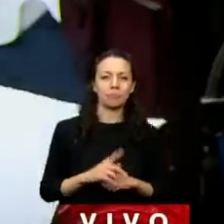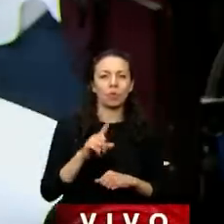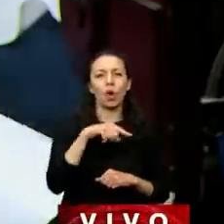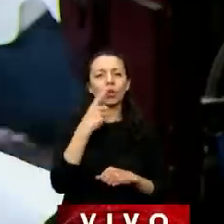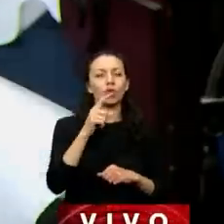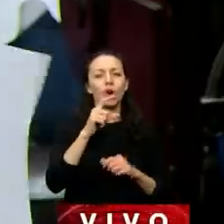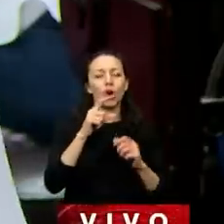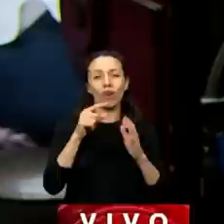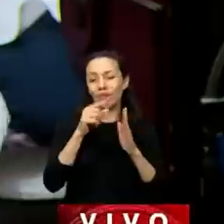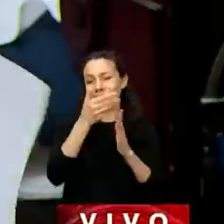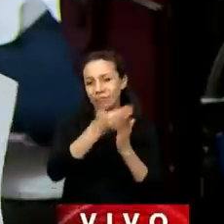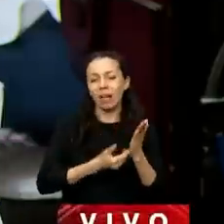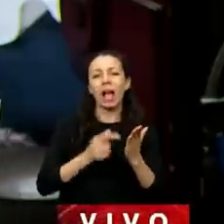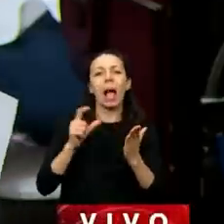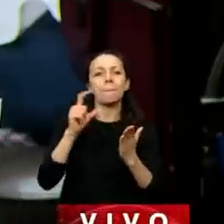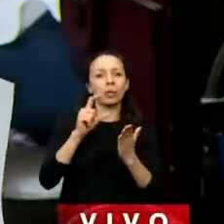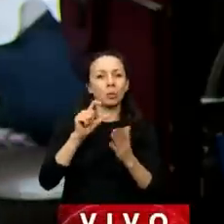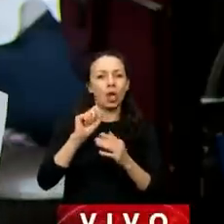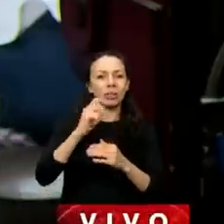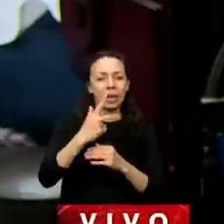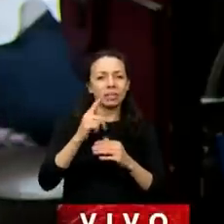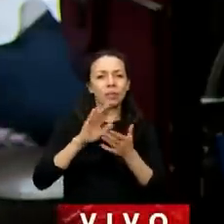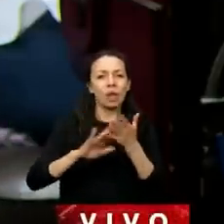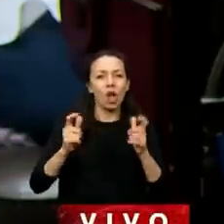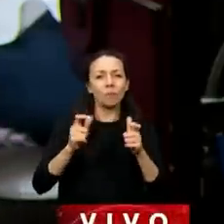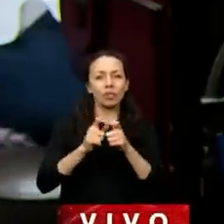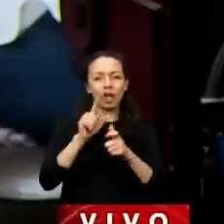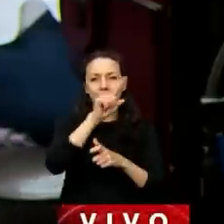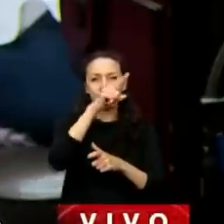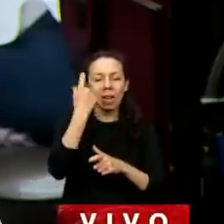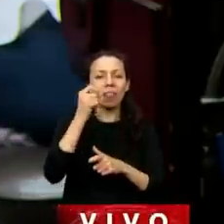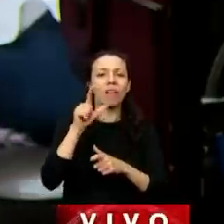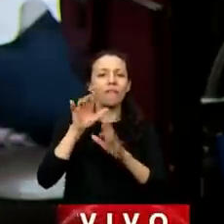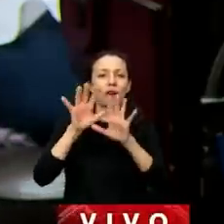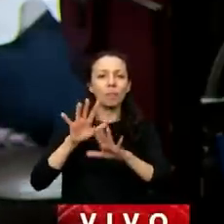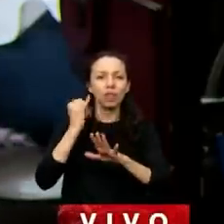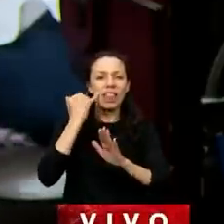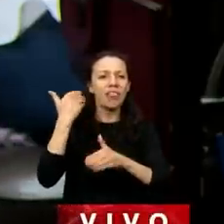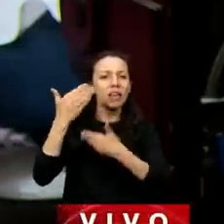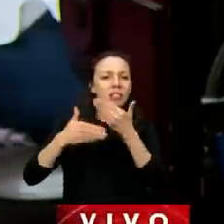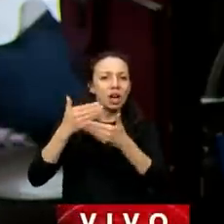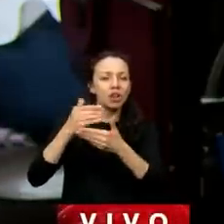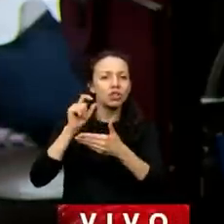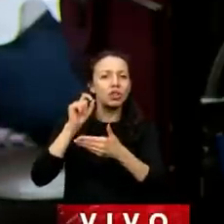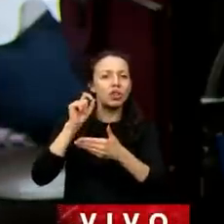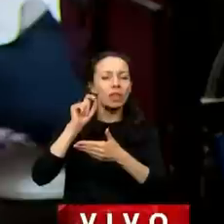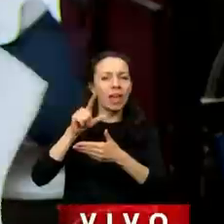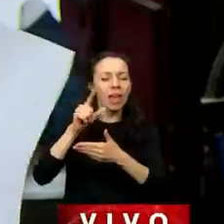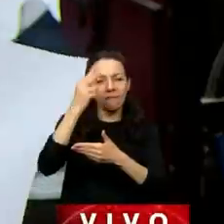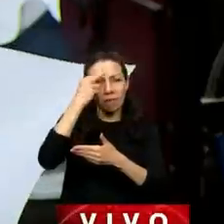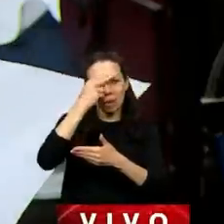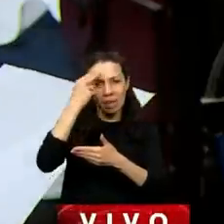Capítulo 3, Comisión Nacional de Formación y Desarrollo de